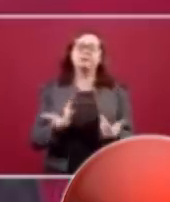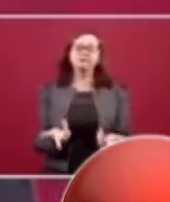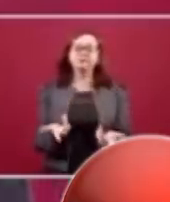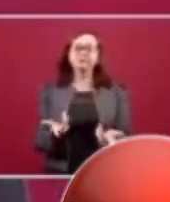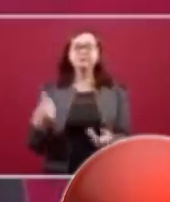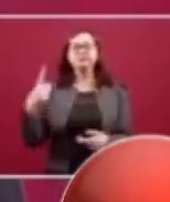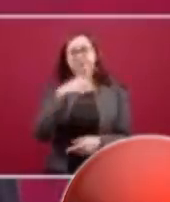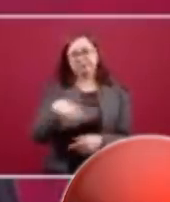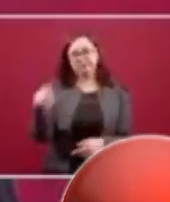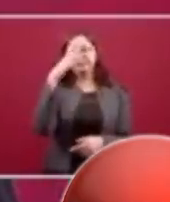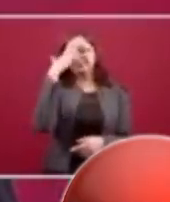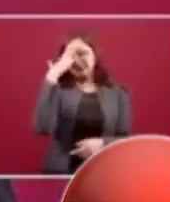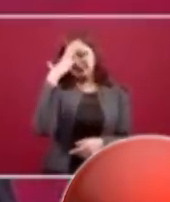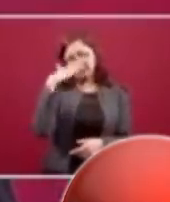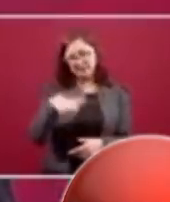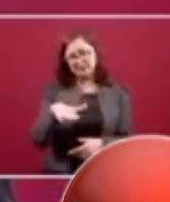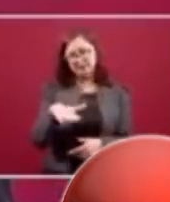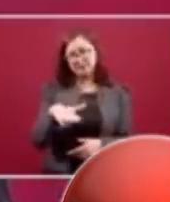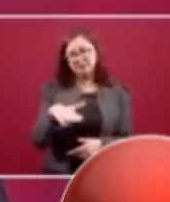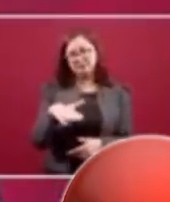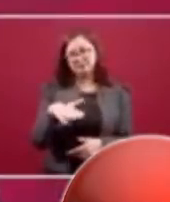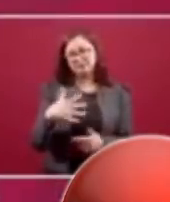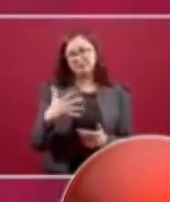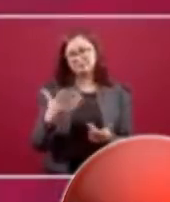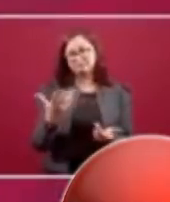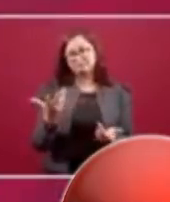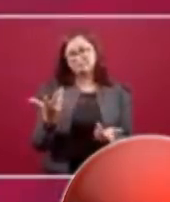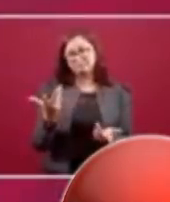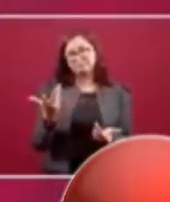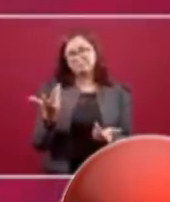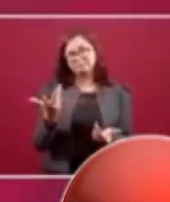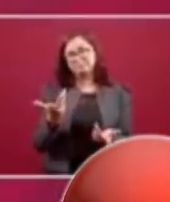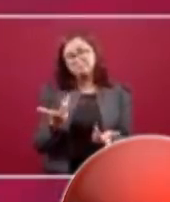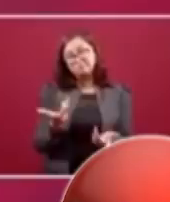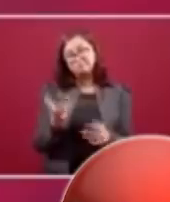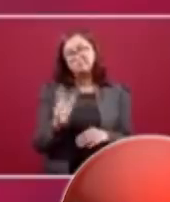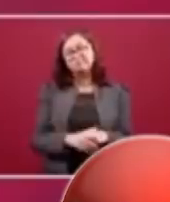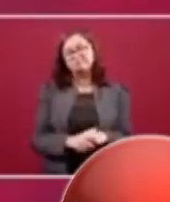coloquialmente se conoce como